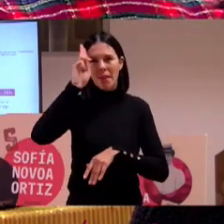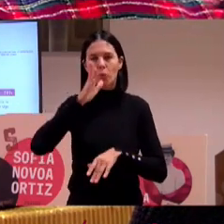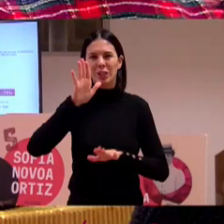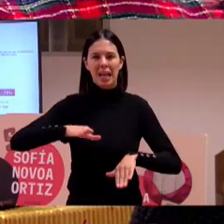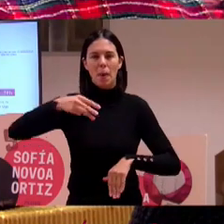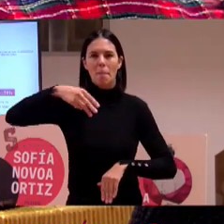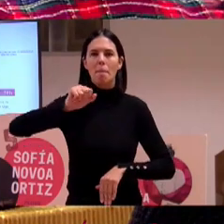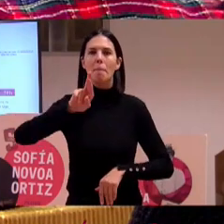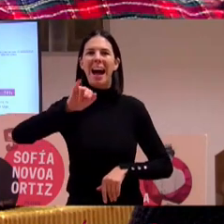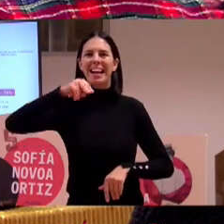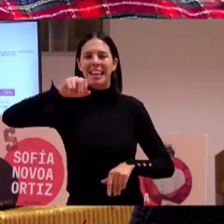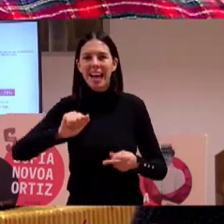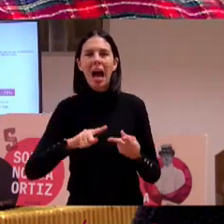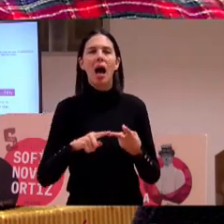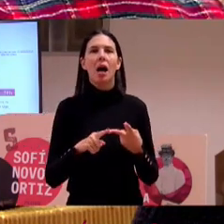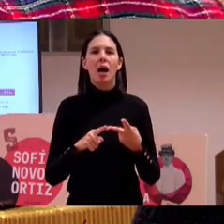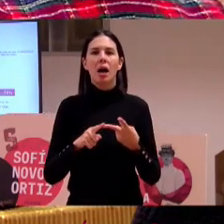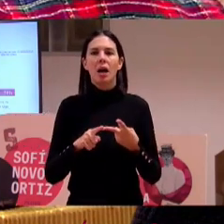Marina, estaba